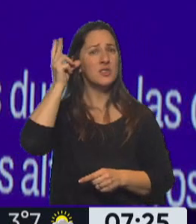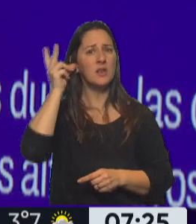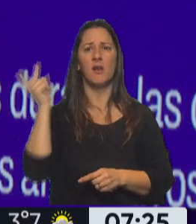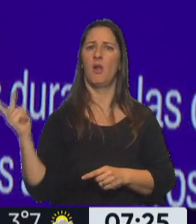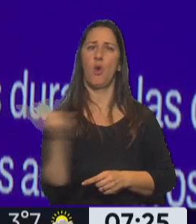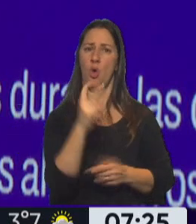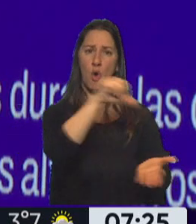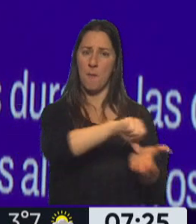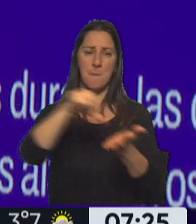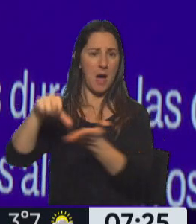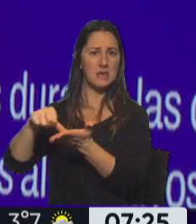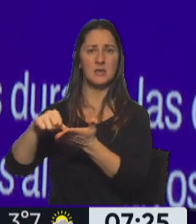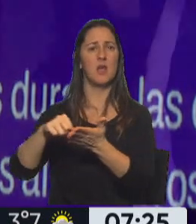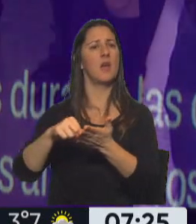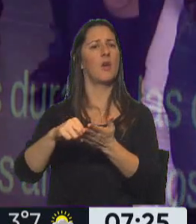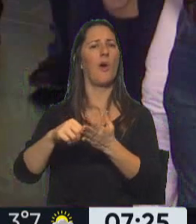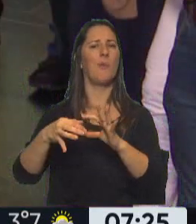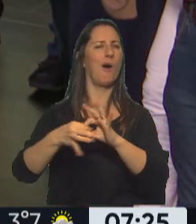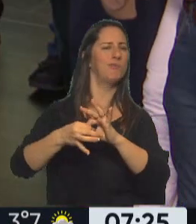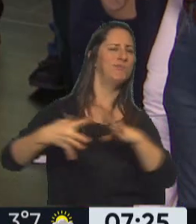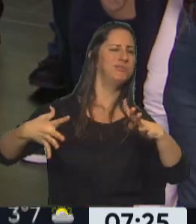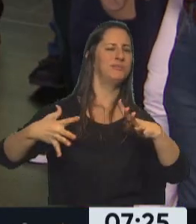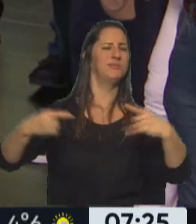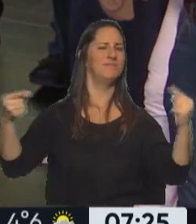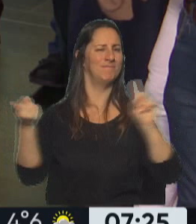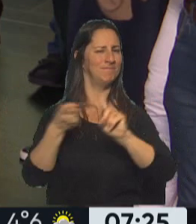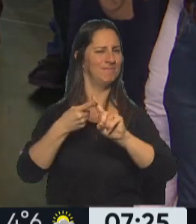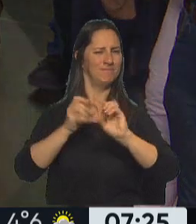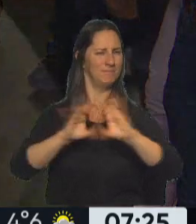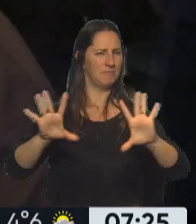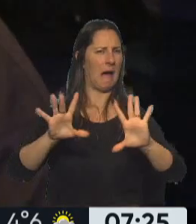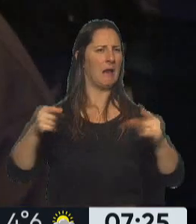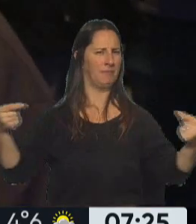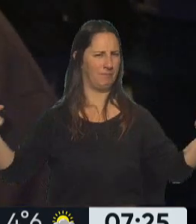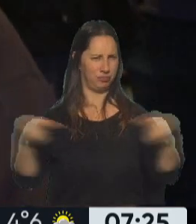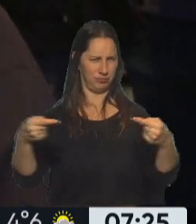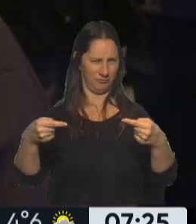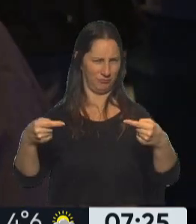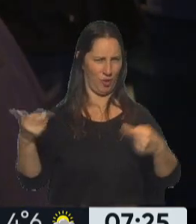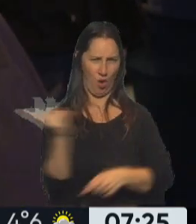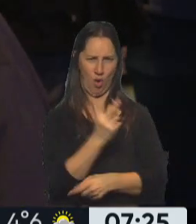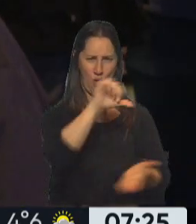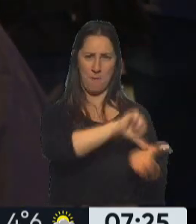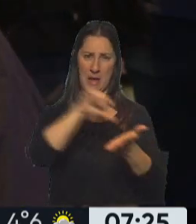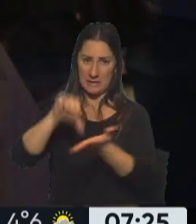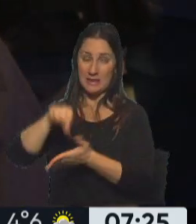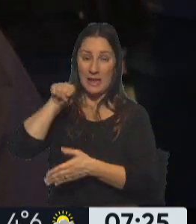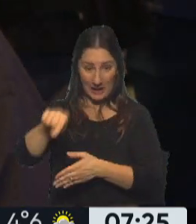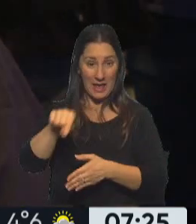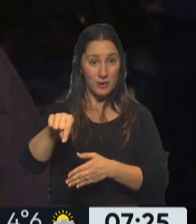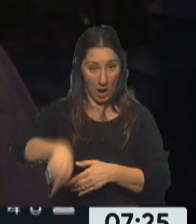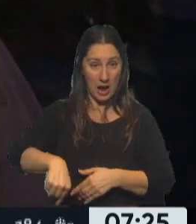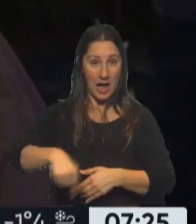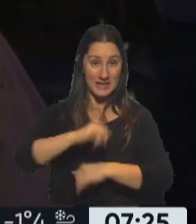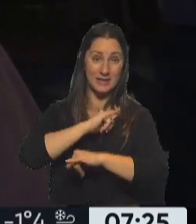mantuvo, un pasado que nos mantuvo desunidos hasta que nos llegó prácticamente a enfrentar, y todas esas cosas aparecen en